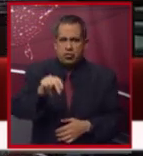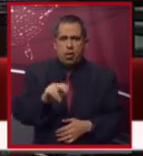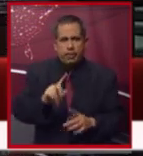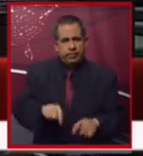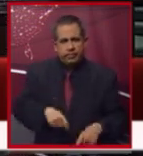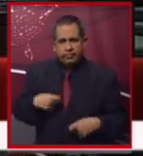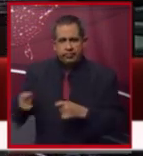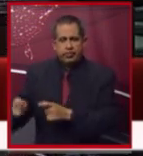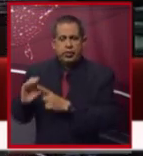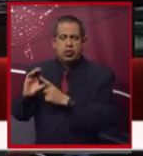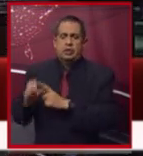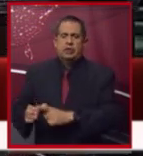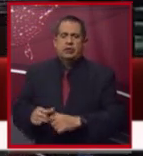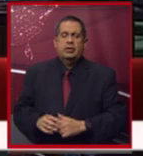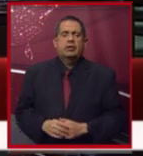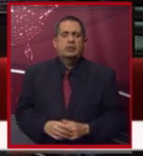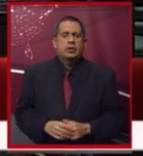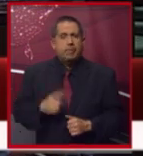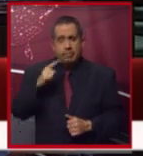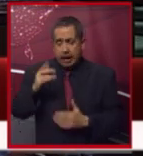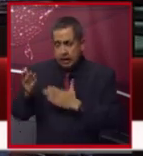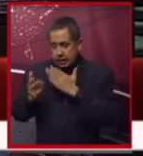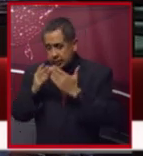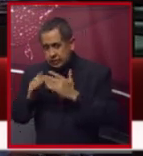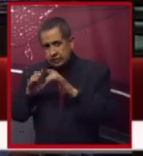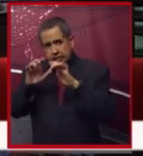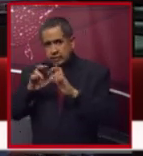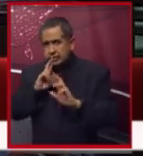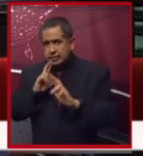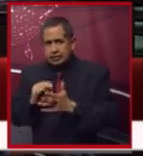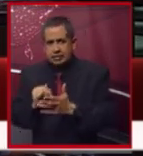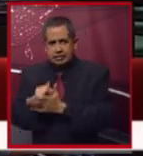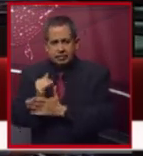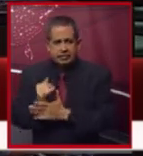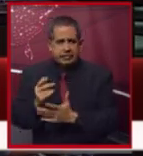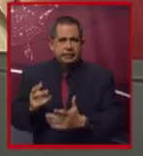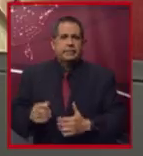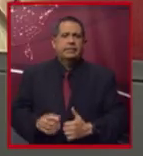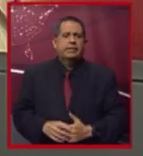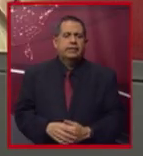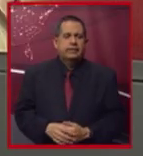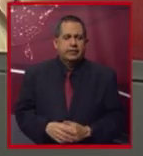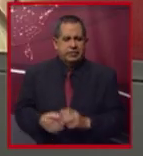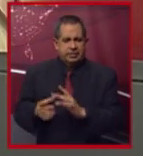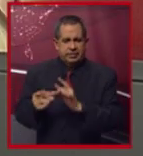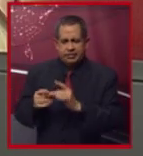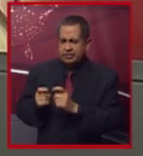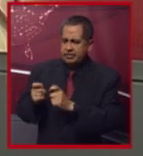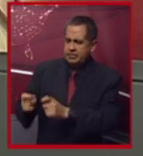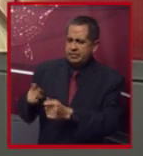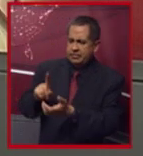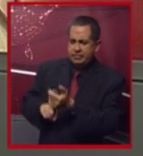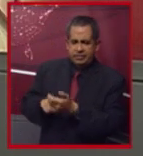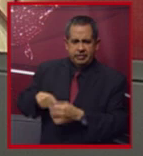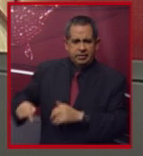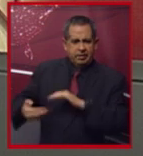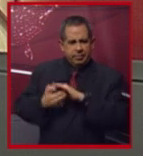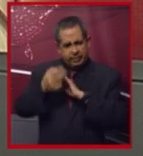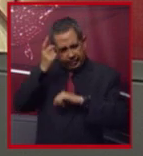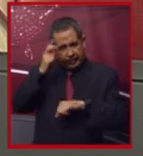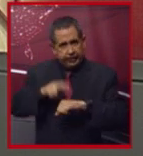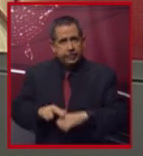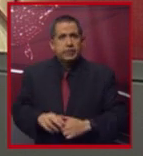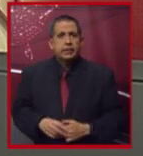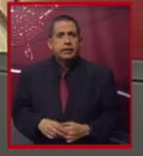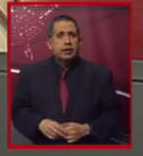turnado a comisiones para su análisis y dictamen correspondiente, como es el trámite que se dicta ahí en la mesa directiva. El